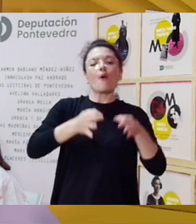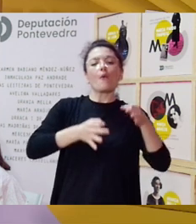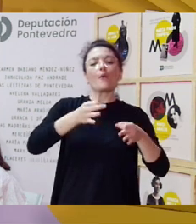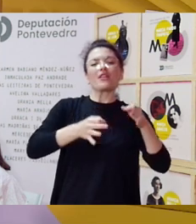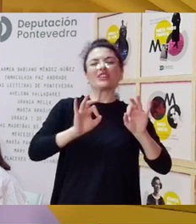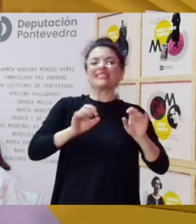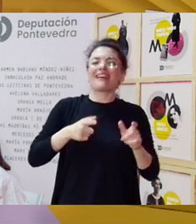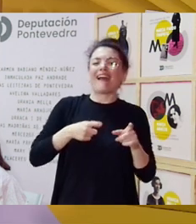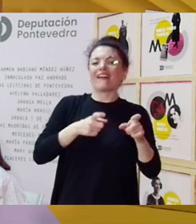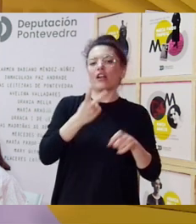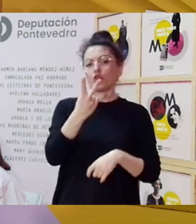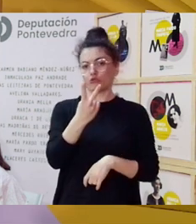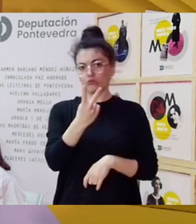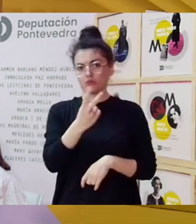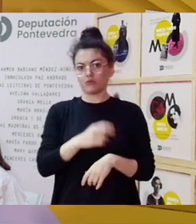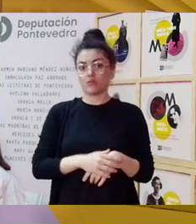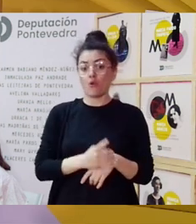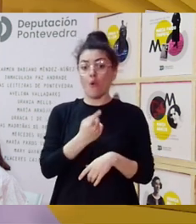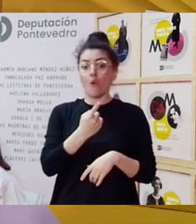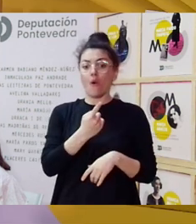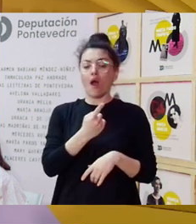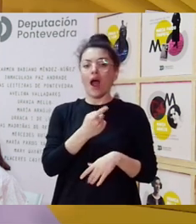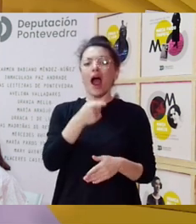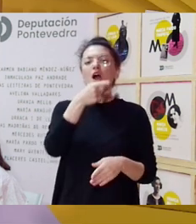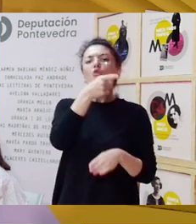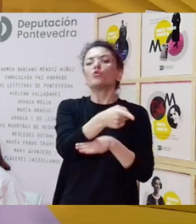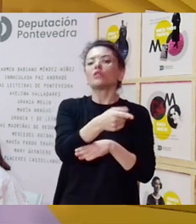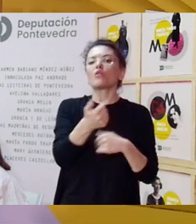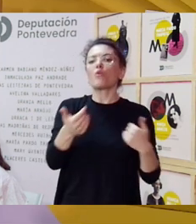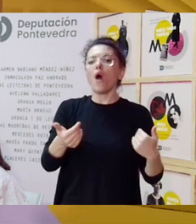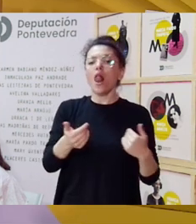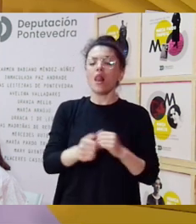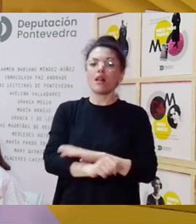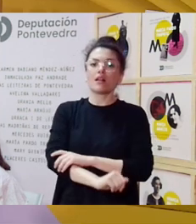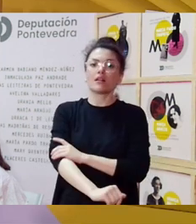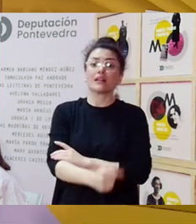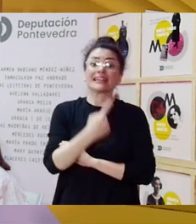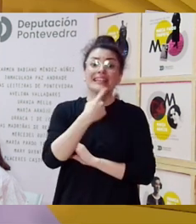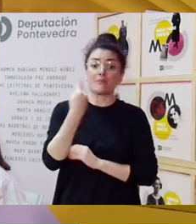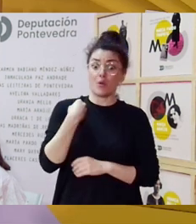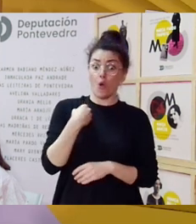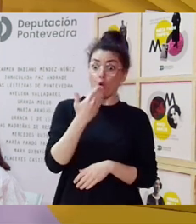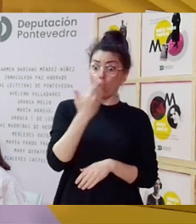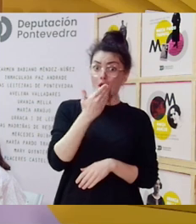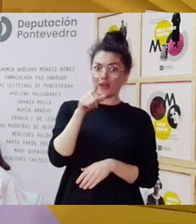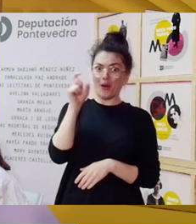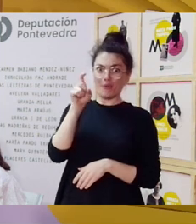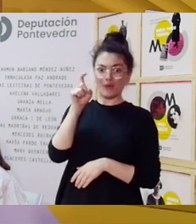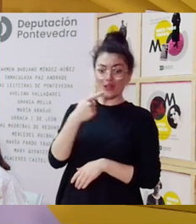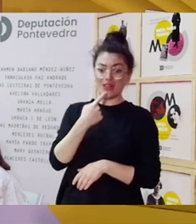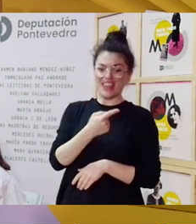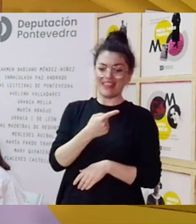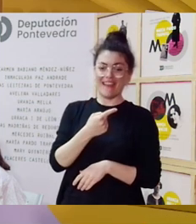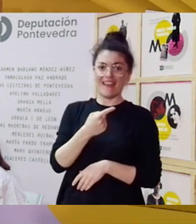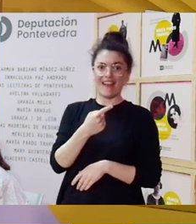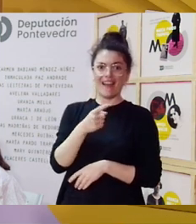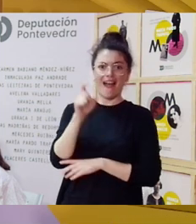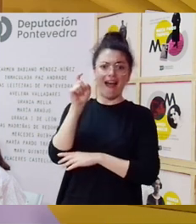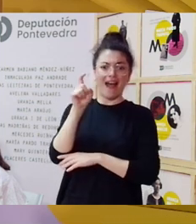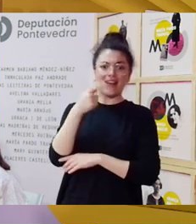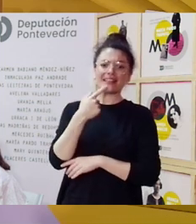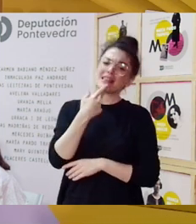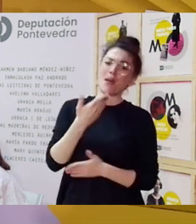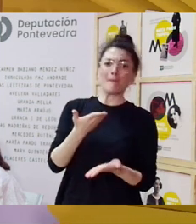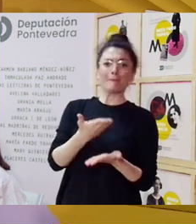de guerra. Unha das acusacións era que el na escola que lle decía aos nenos pedide caramelos